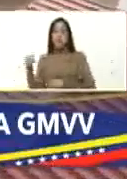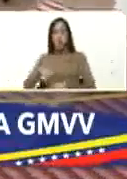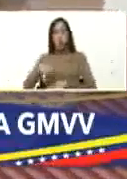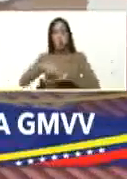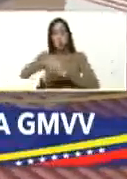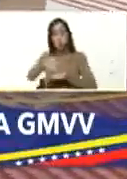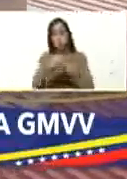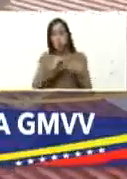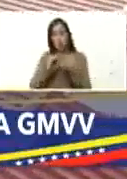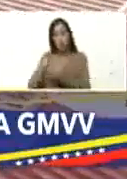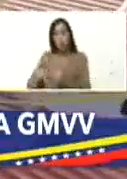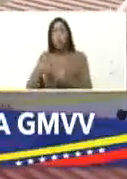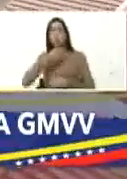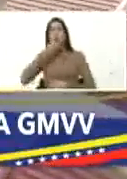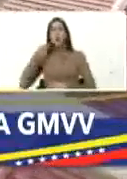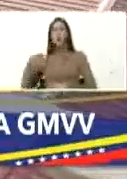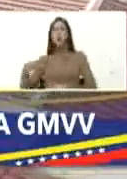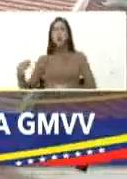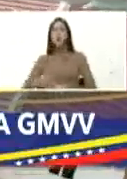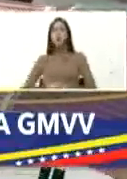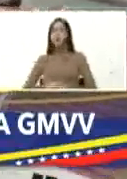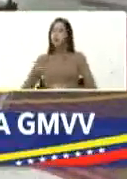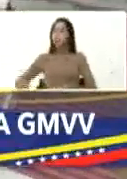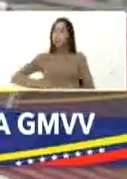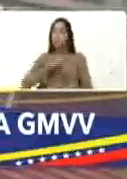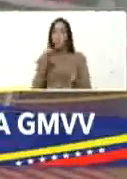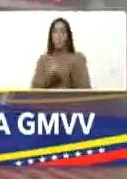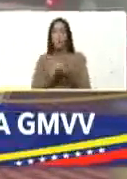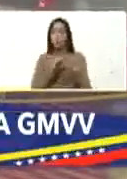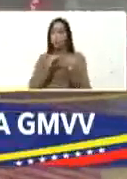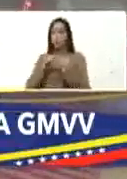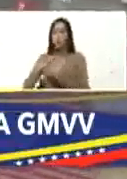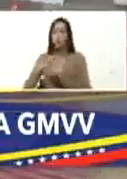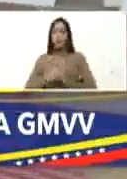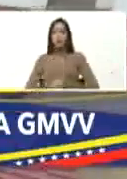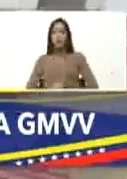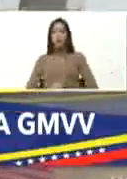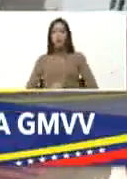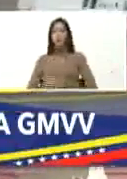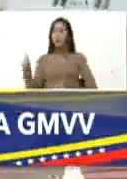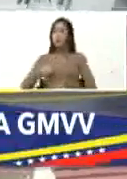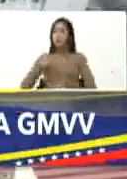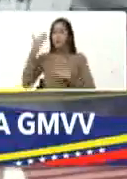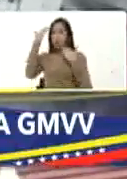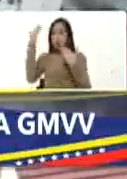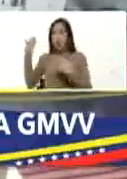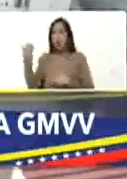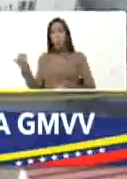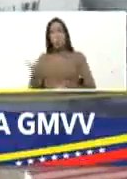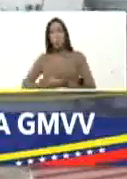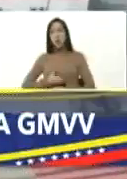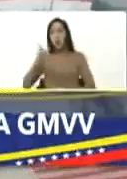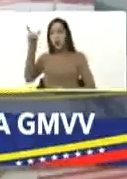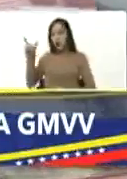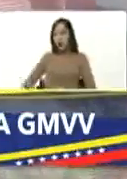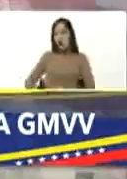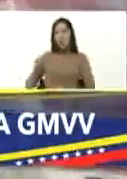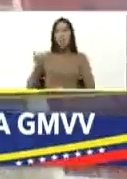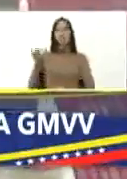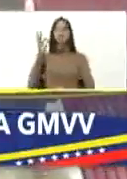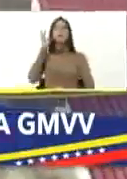comunero, municipio de la juventud, municipio 100% comunero. Aprovecho acá para saludar a nuestra alcaldesa comunera, Sumire